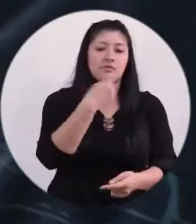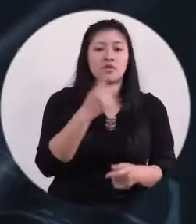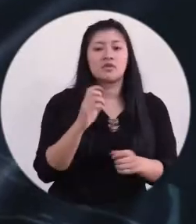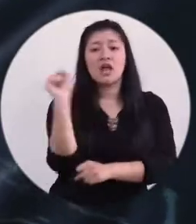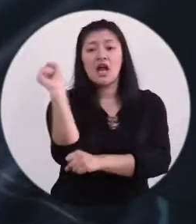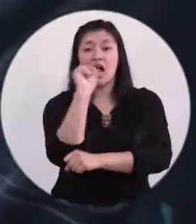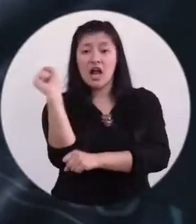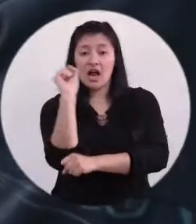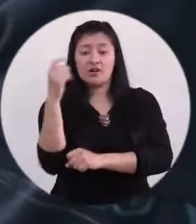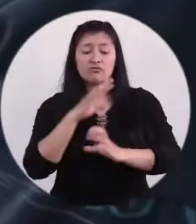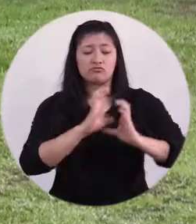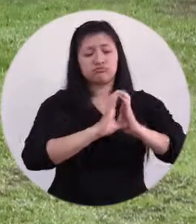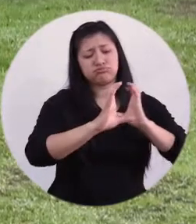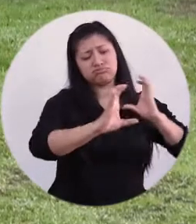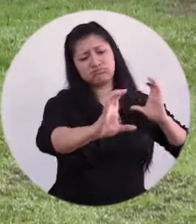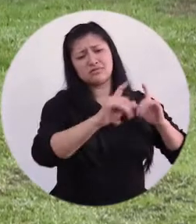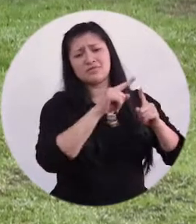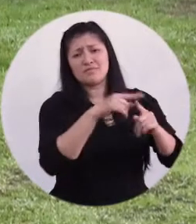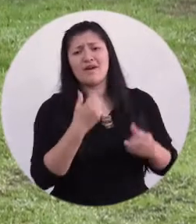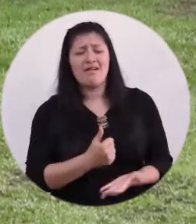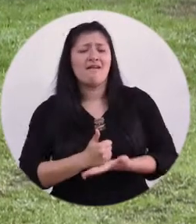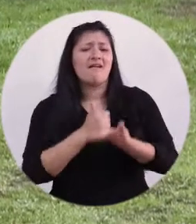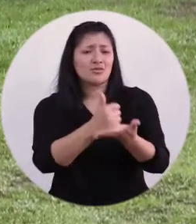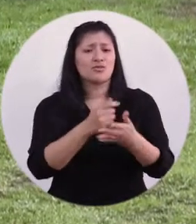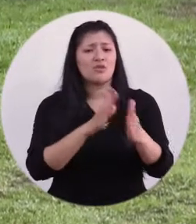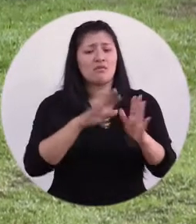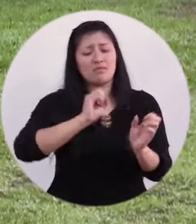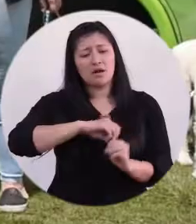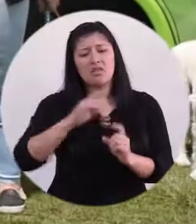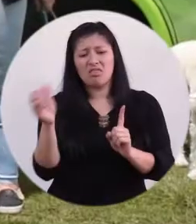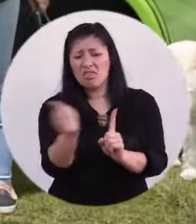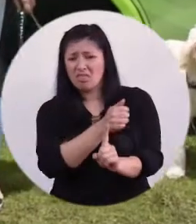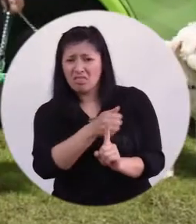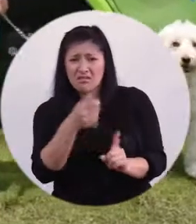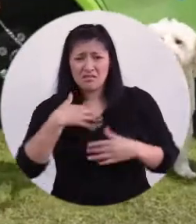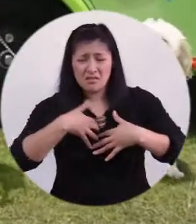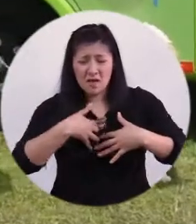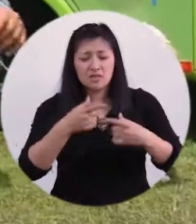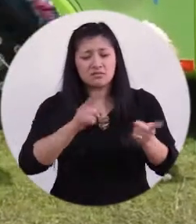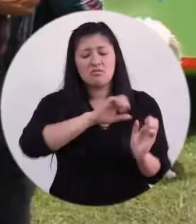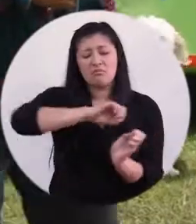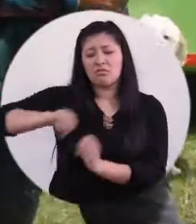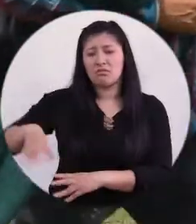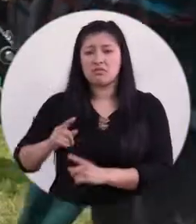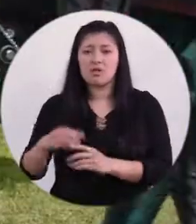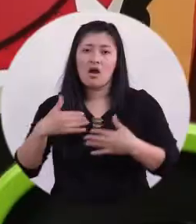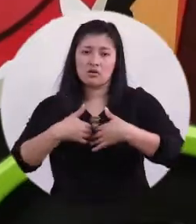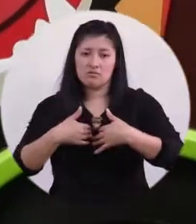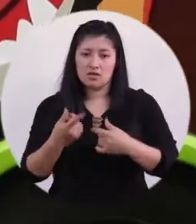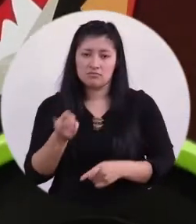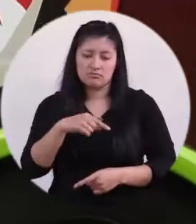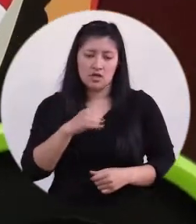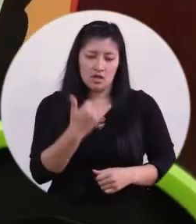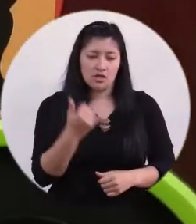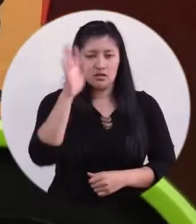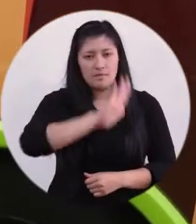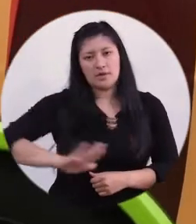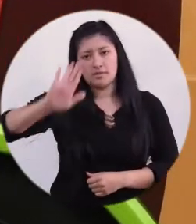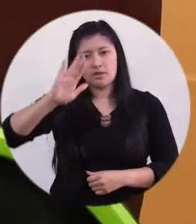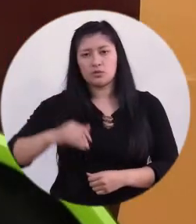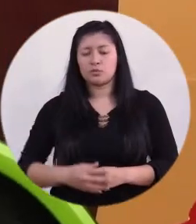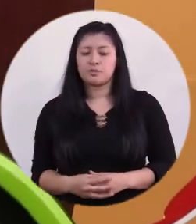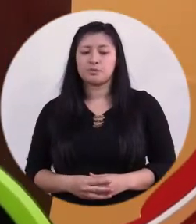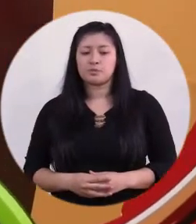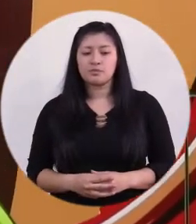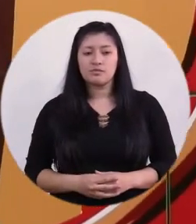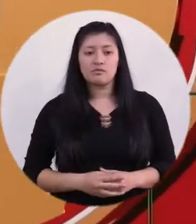millones de pesos fue entregada a la unidad móvil de esterilización que ayudará a la disminución del maltrato y el abandono de animales en el